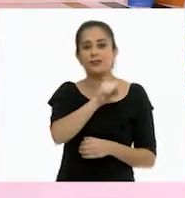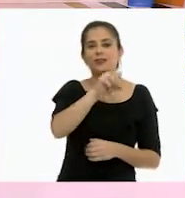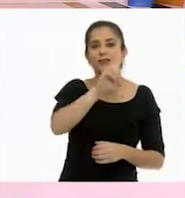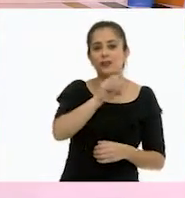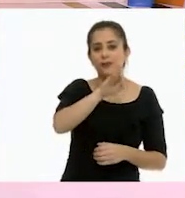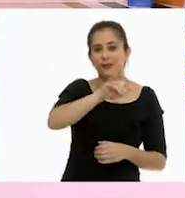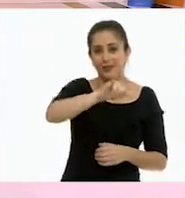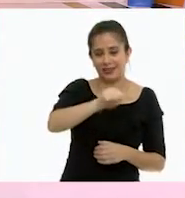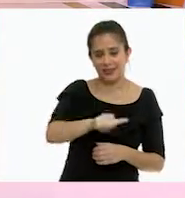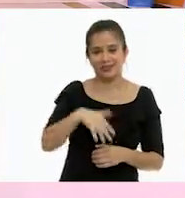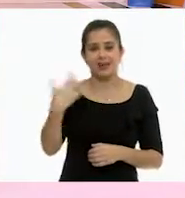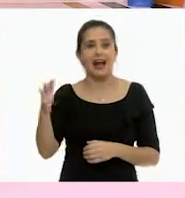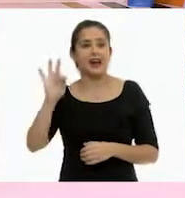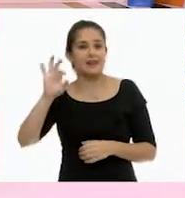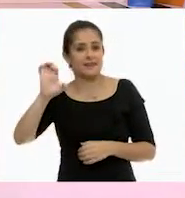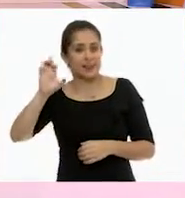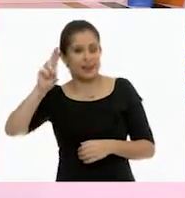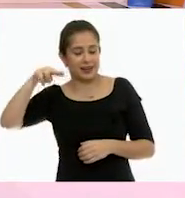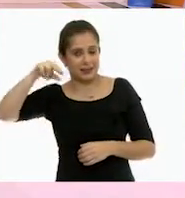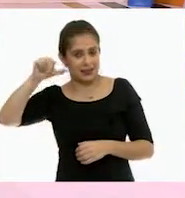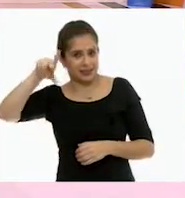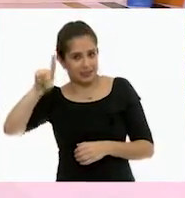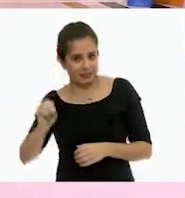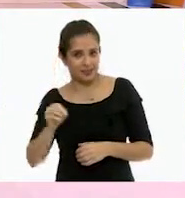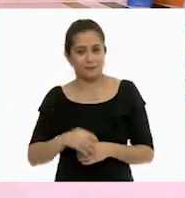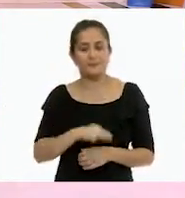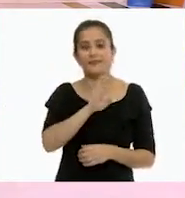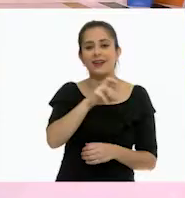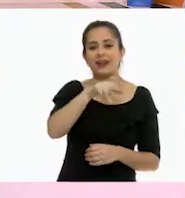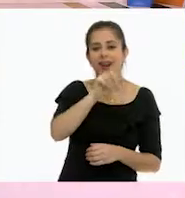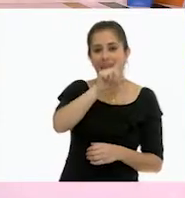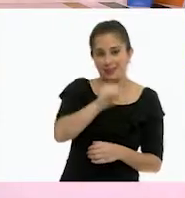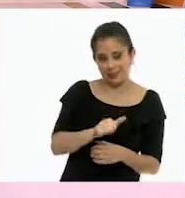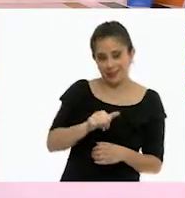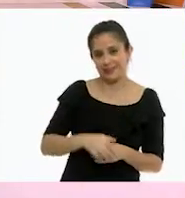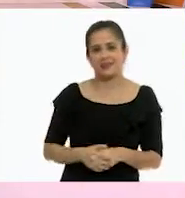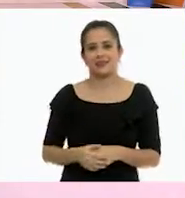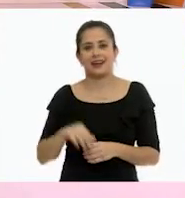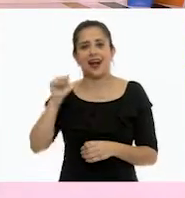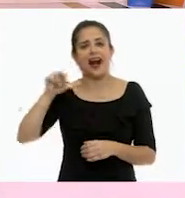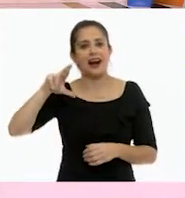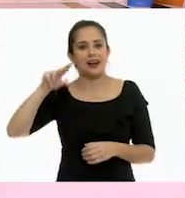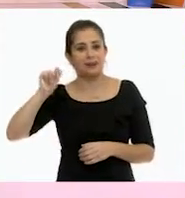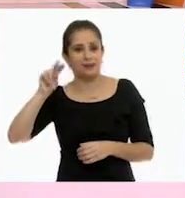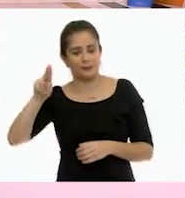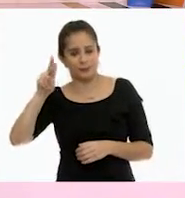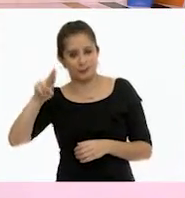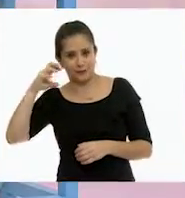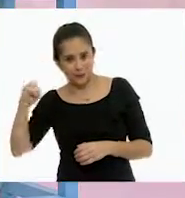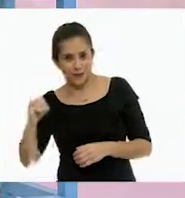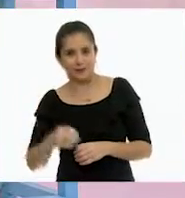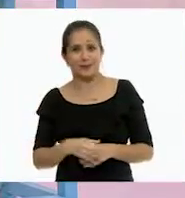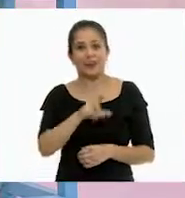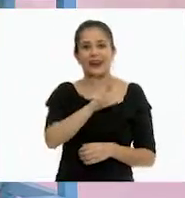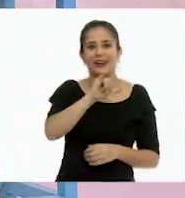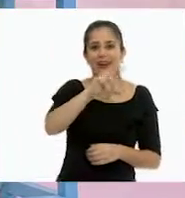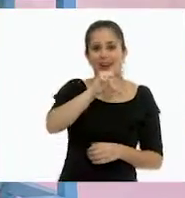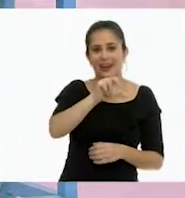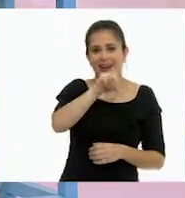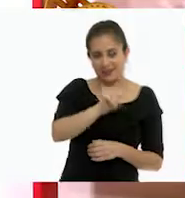Sofía. Fernando. Fernanda. Arturo.